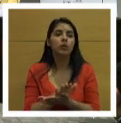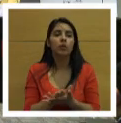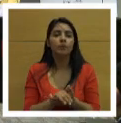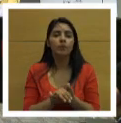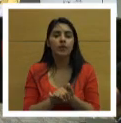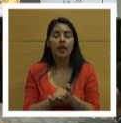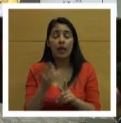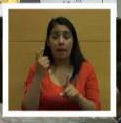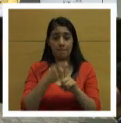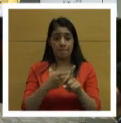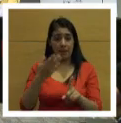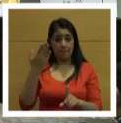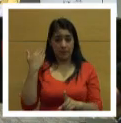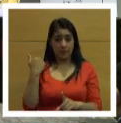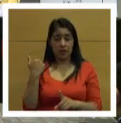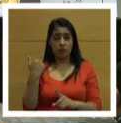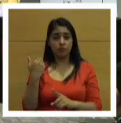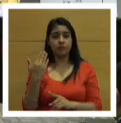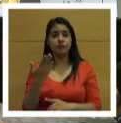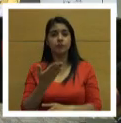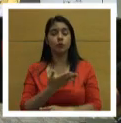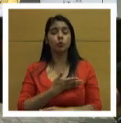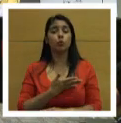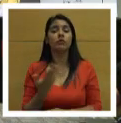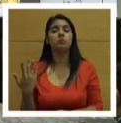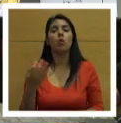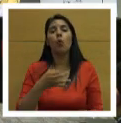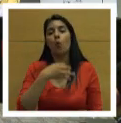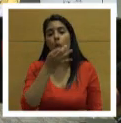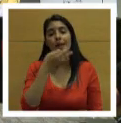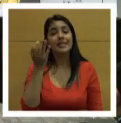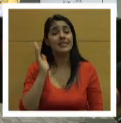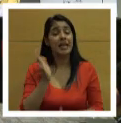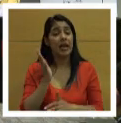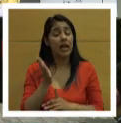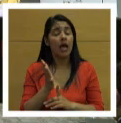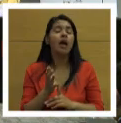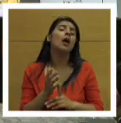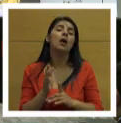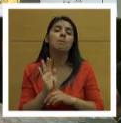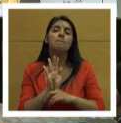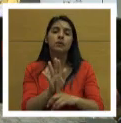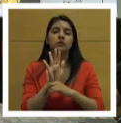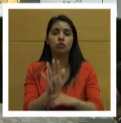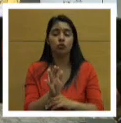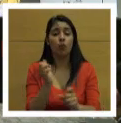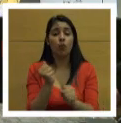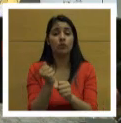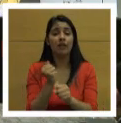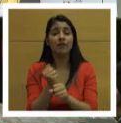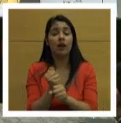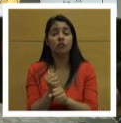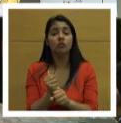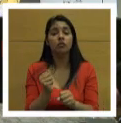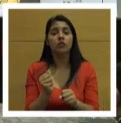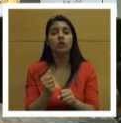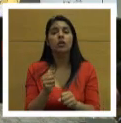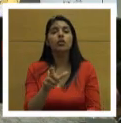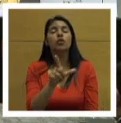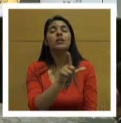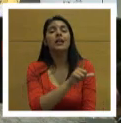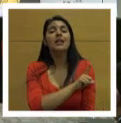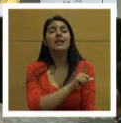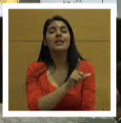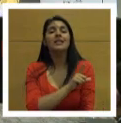mes pasado tuvimos una charla, una exposición y un trabajo más bien con el Liceo de Hombres de